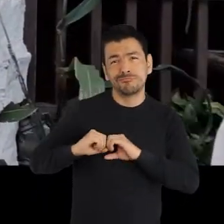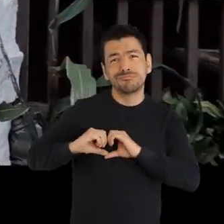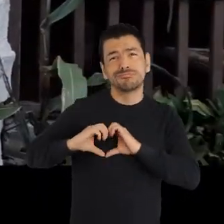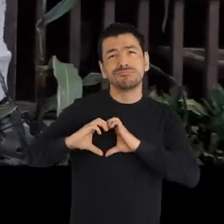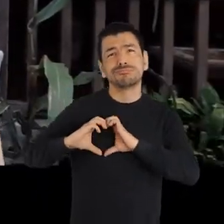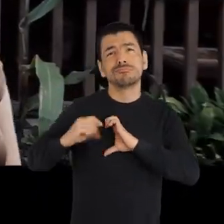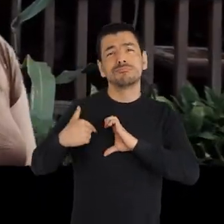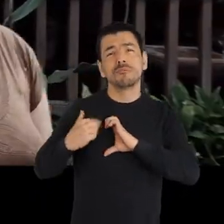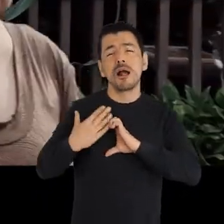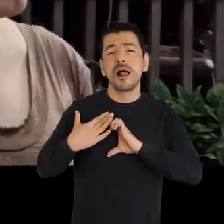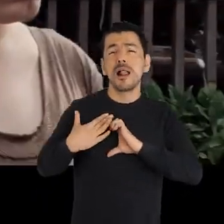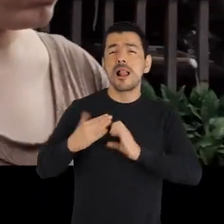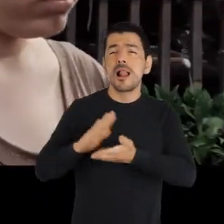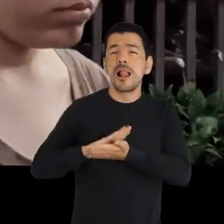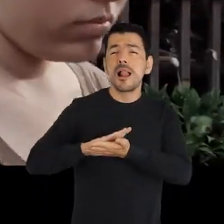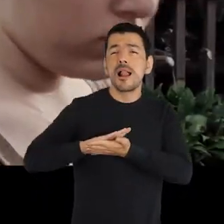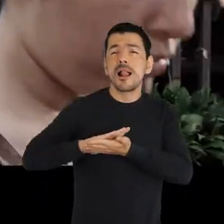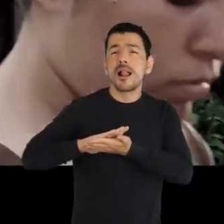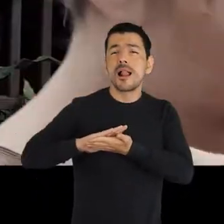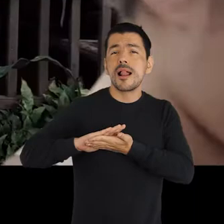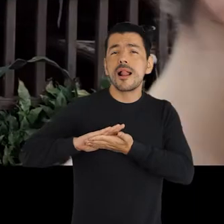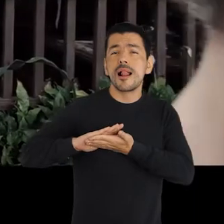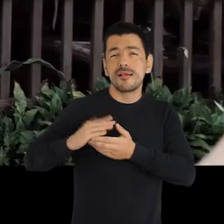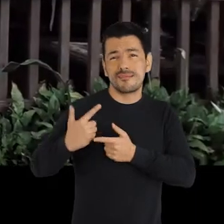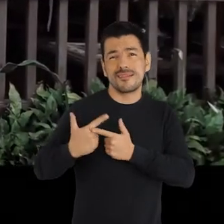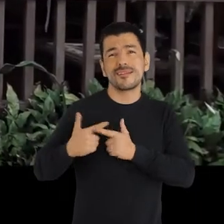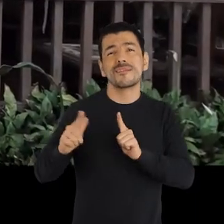humano podemos sentirnos libres, pero nuestro